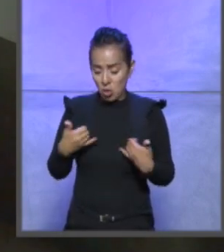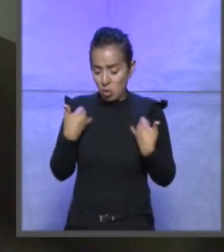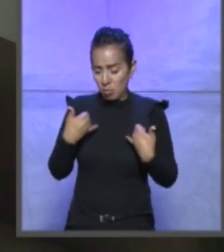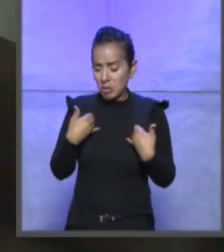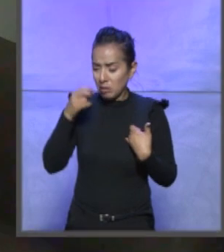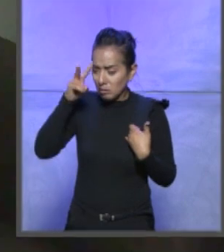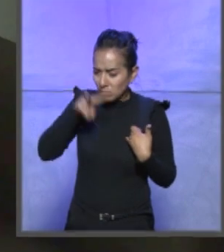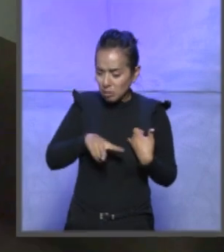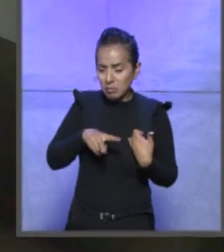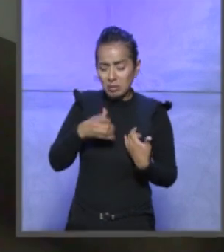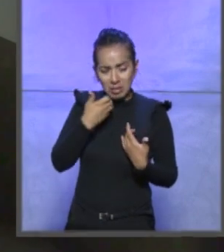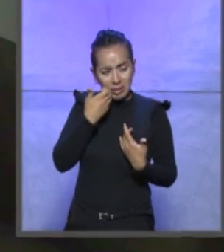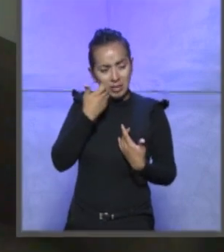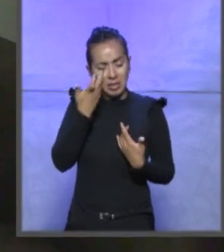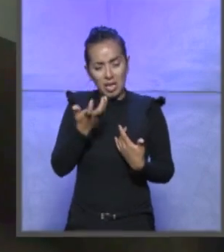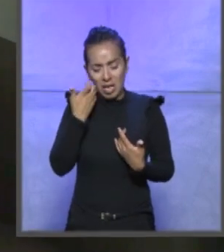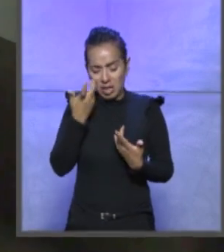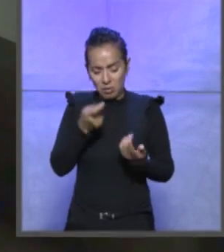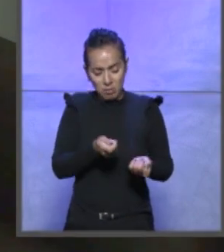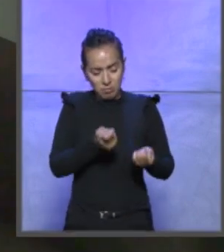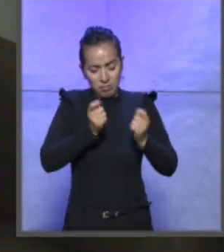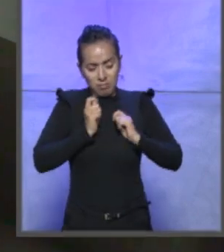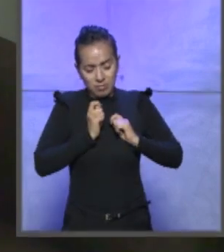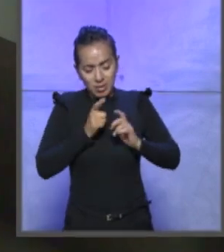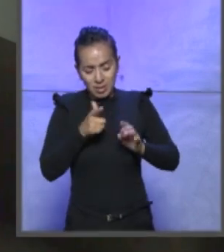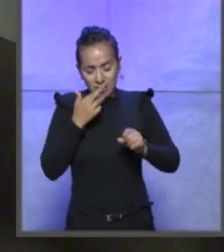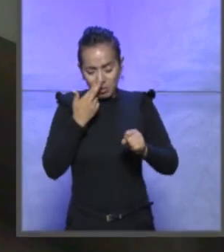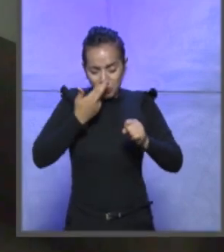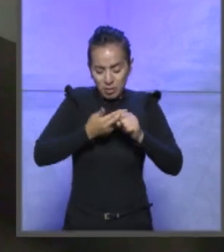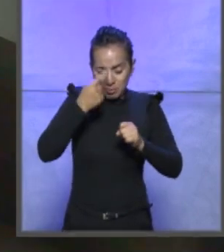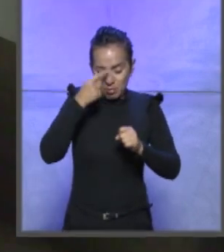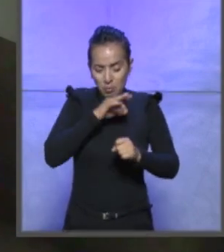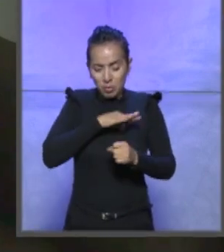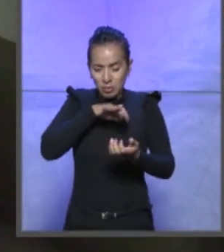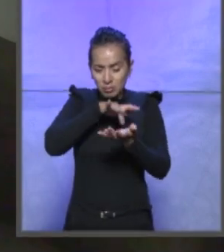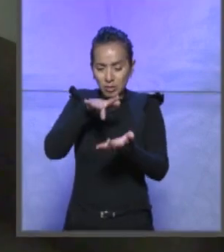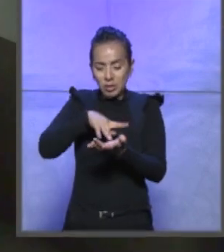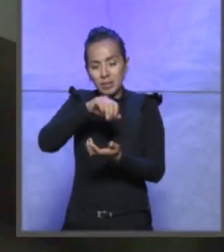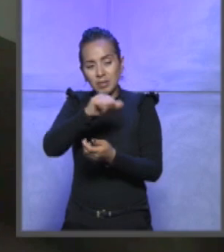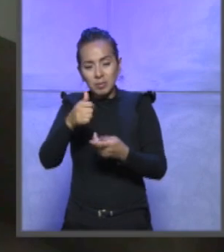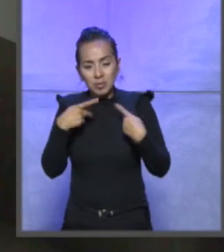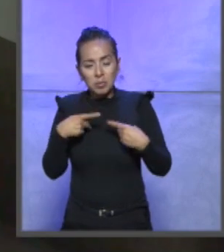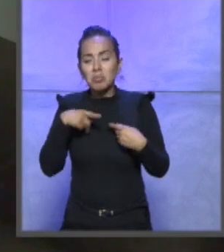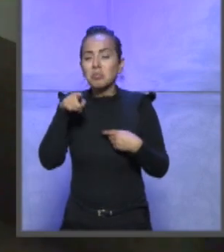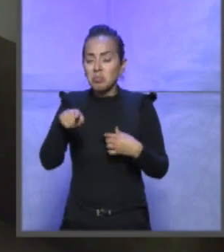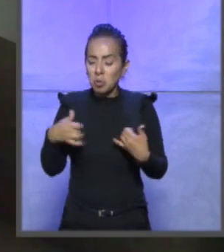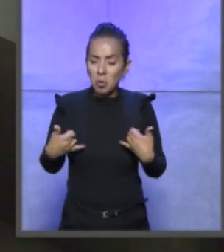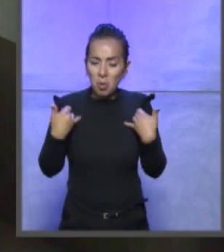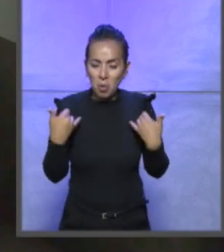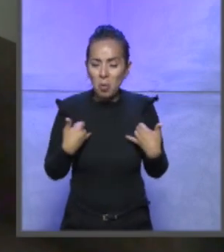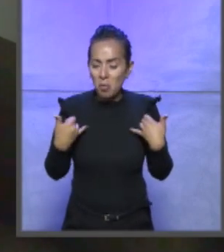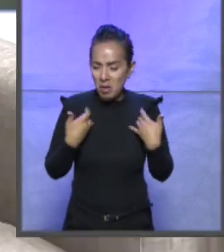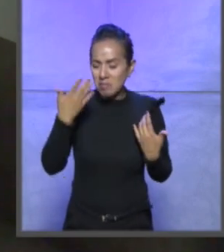jóvenes que realmente quieren tener ese puesto, esa satisfacción de poder ayudar a los demás. Son jóvenes